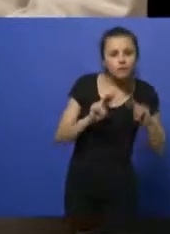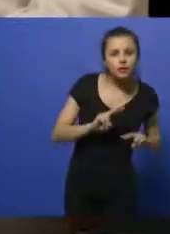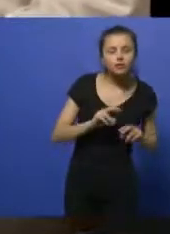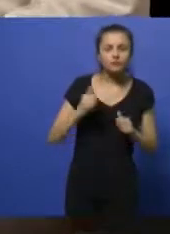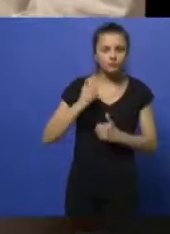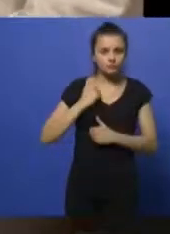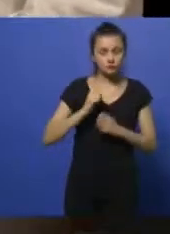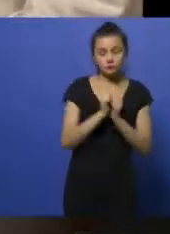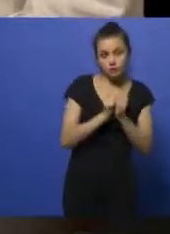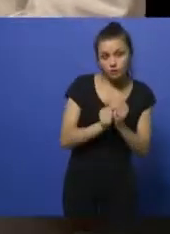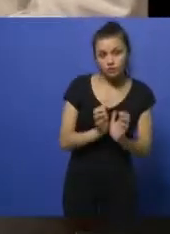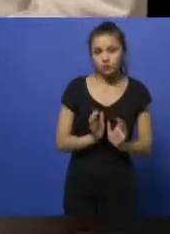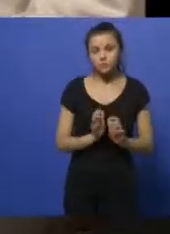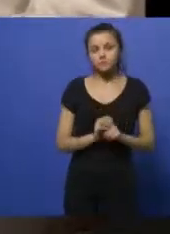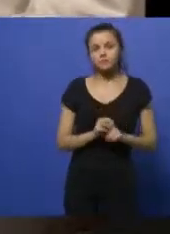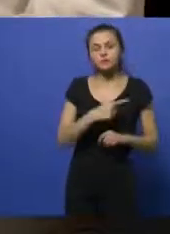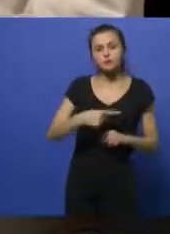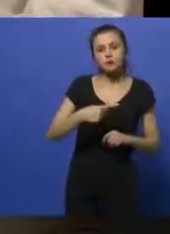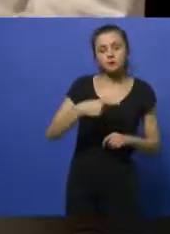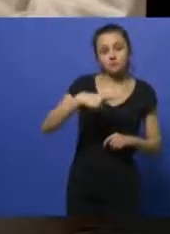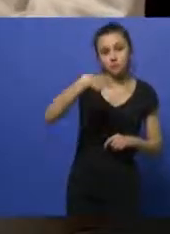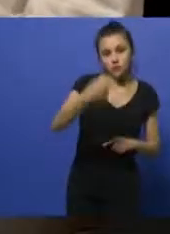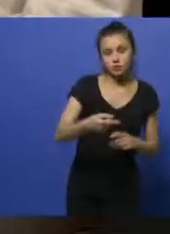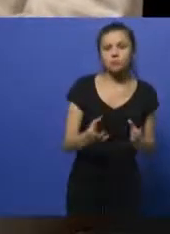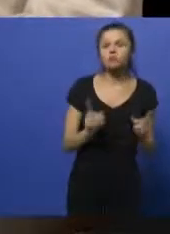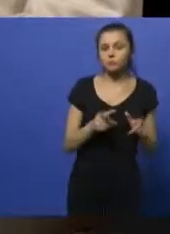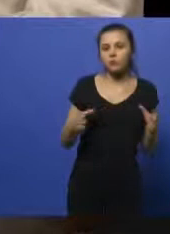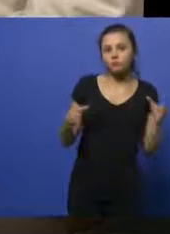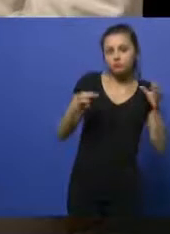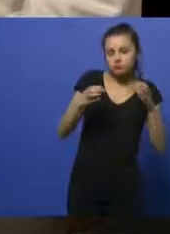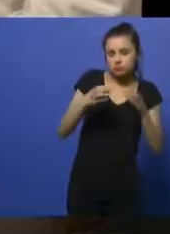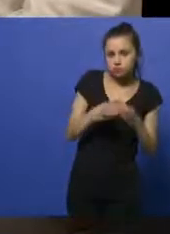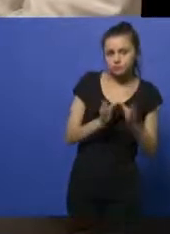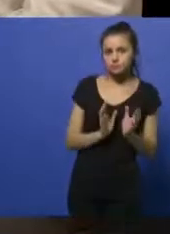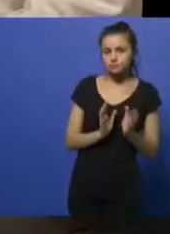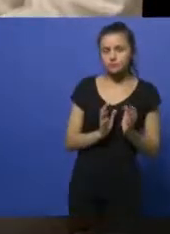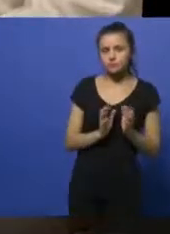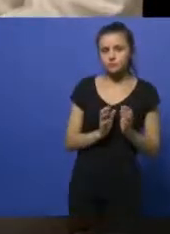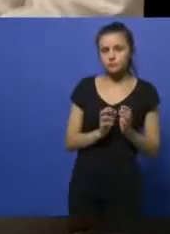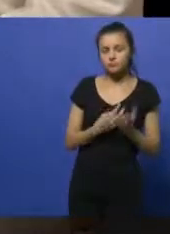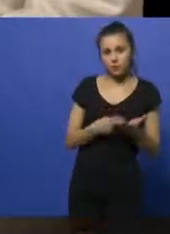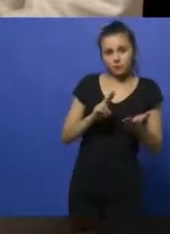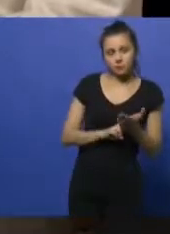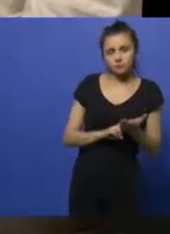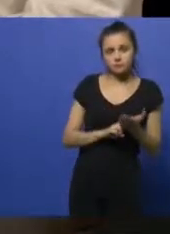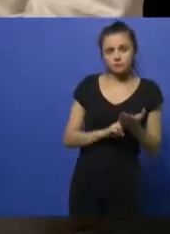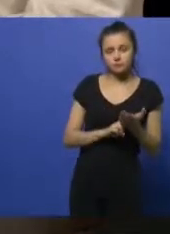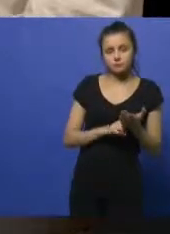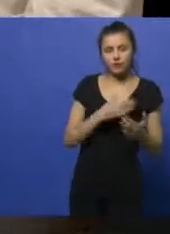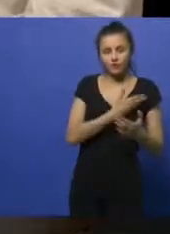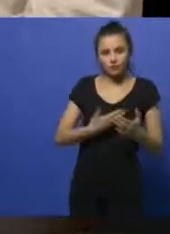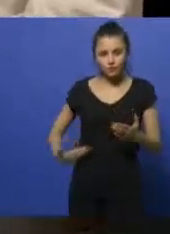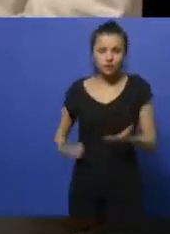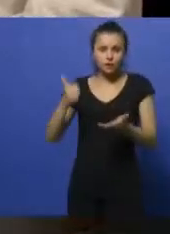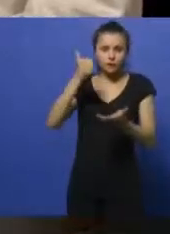que viene, por el tema de fabricaciones, vamos a tener una reunión más. Yo creo que hace, desde que asumió este gobierno, que